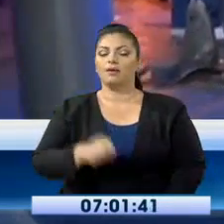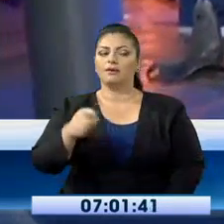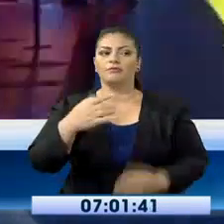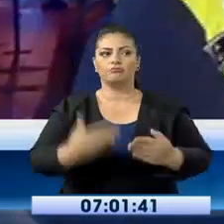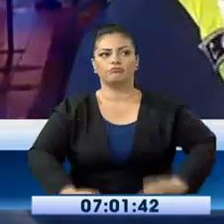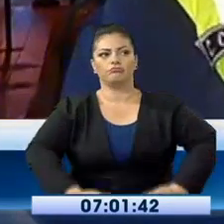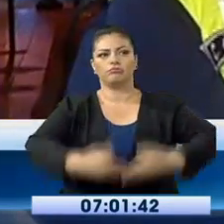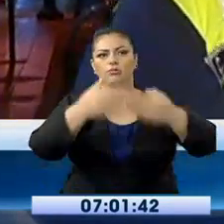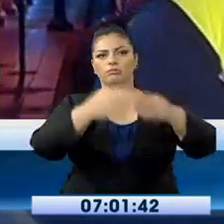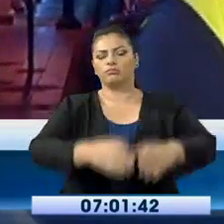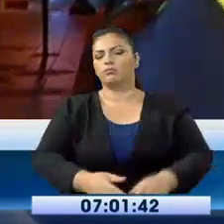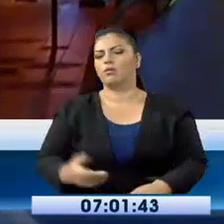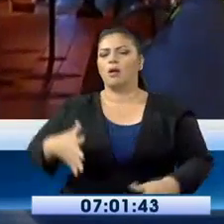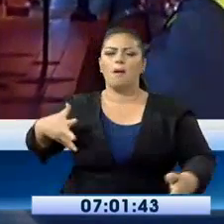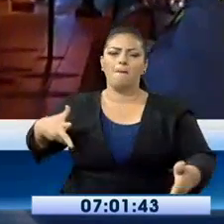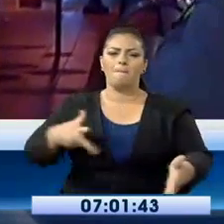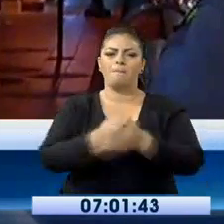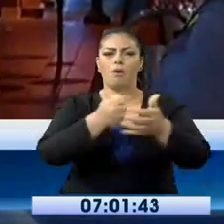en contraflujo,